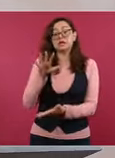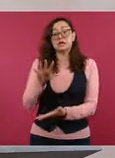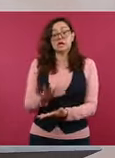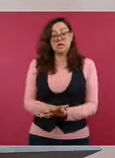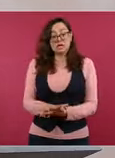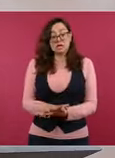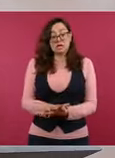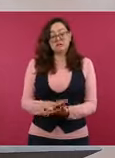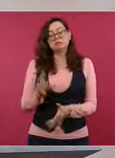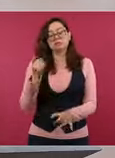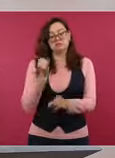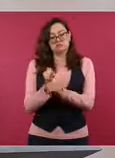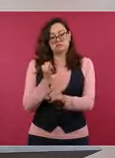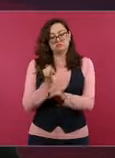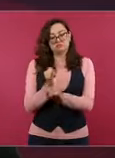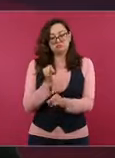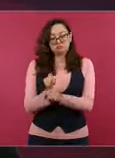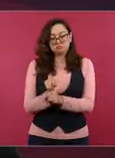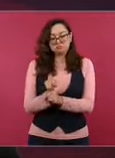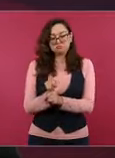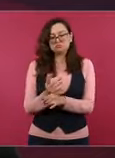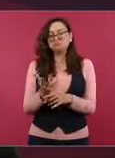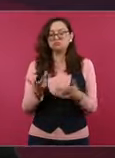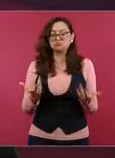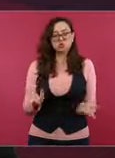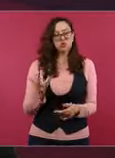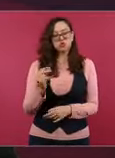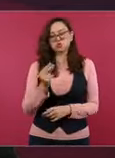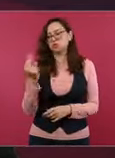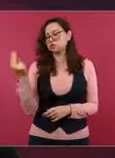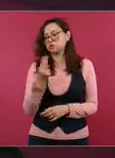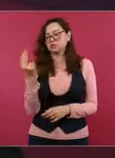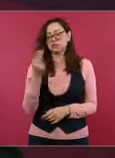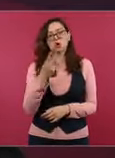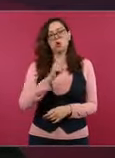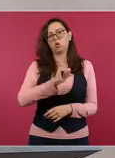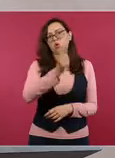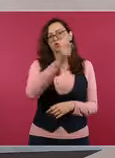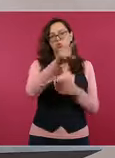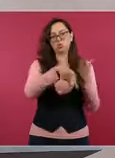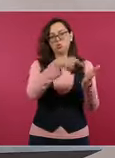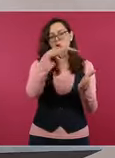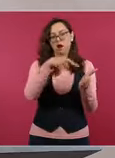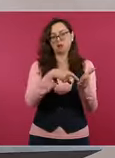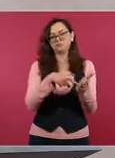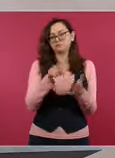hacen por internet, o sea, no hay necesidad de ir a ninguna parte. De